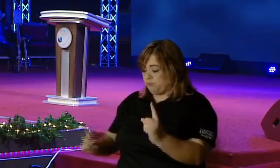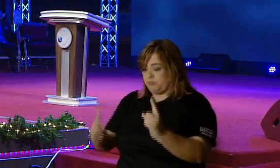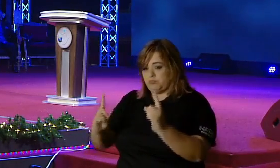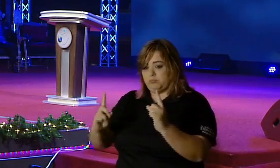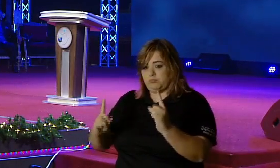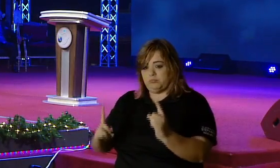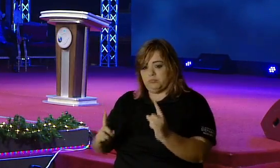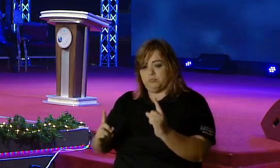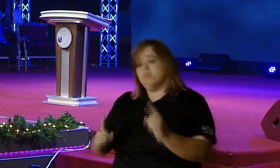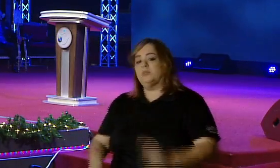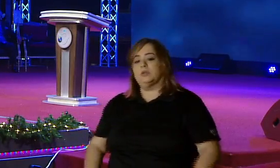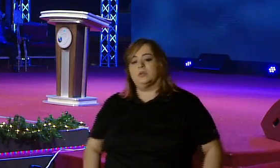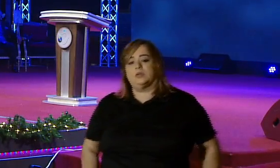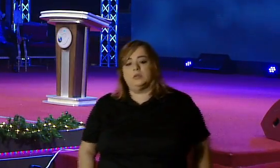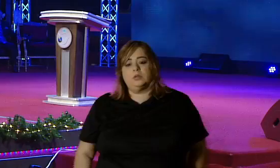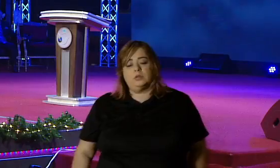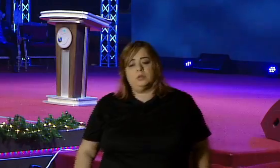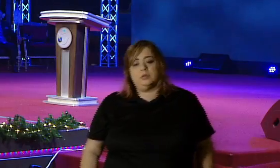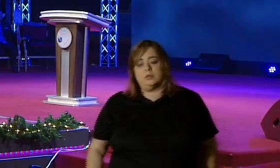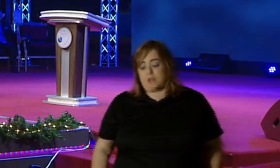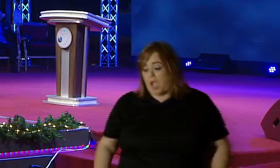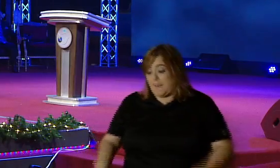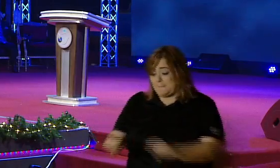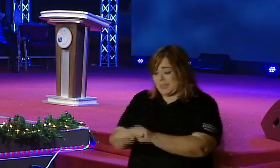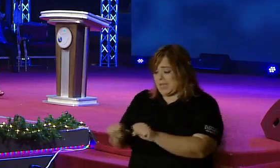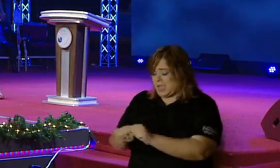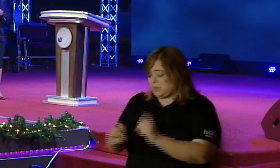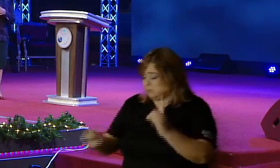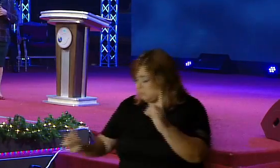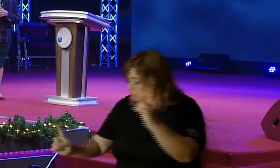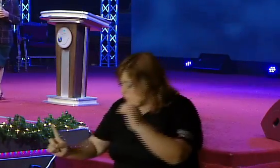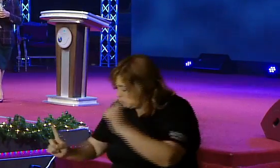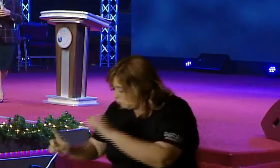de María. ¿Cuál era? Los pies de Jesús.